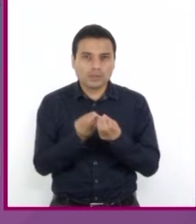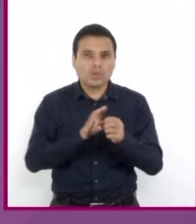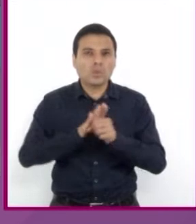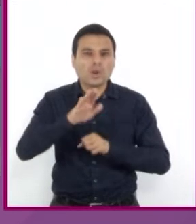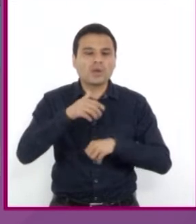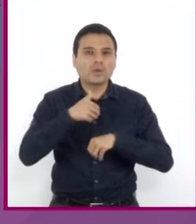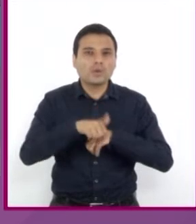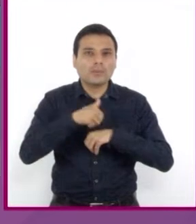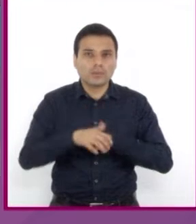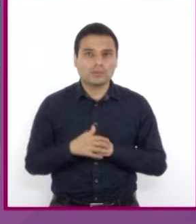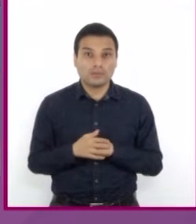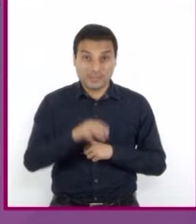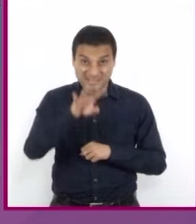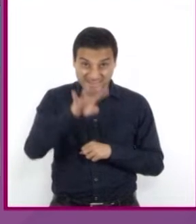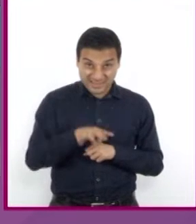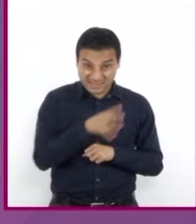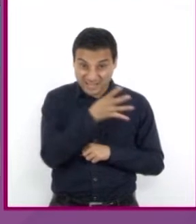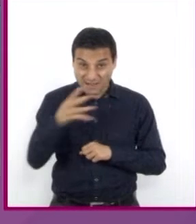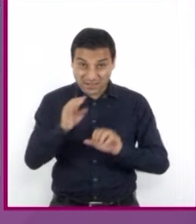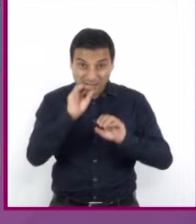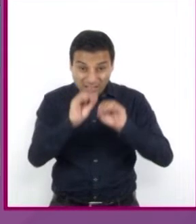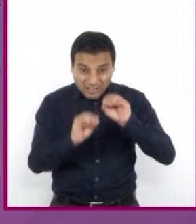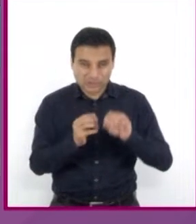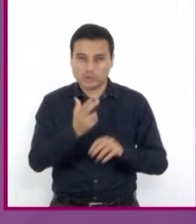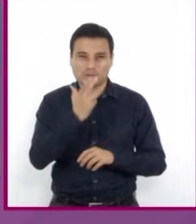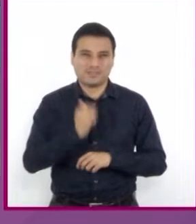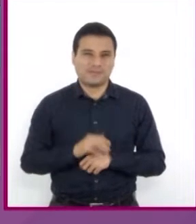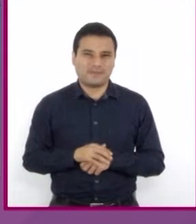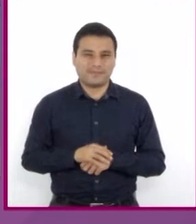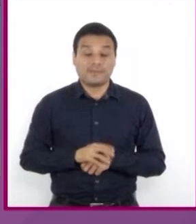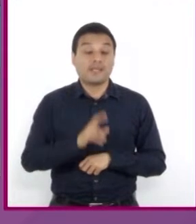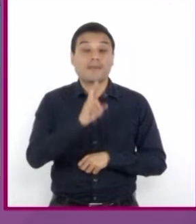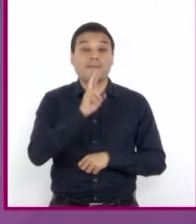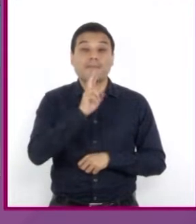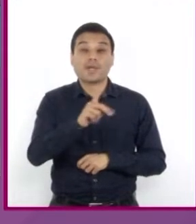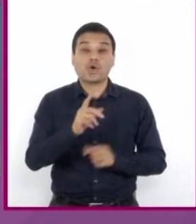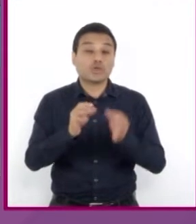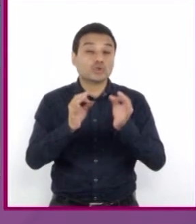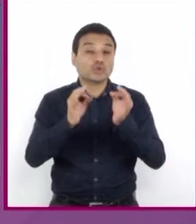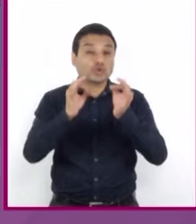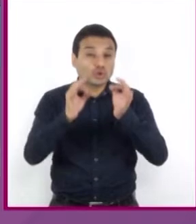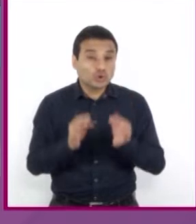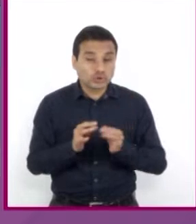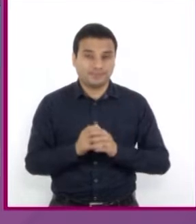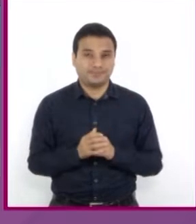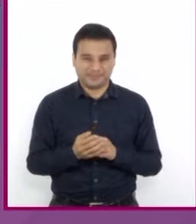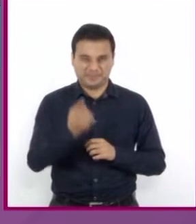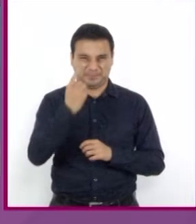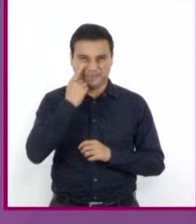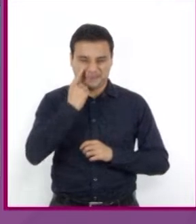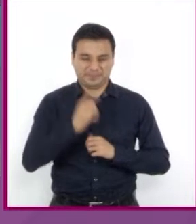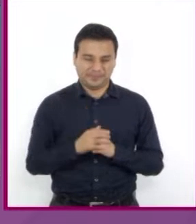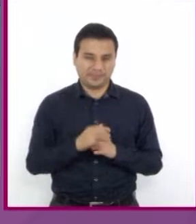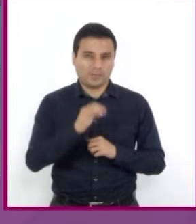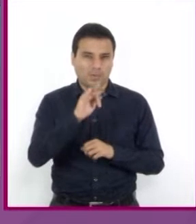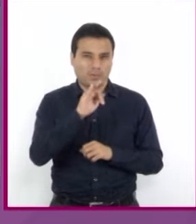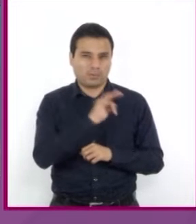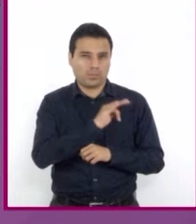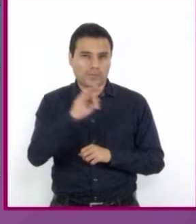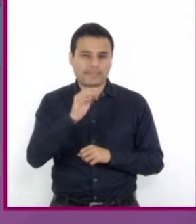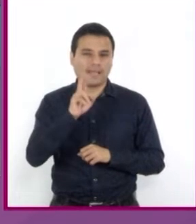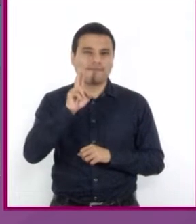datos sería poco práctico, ¿verdad? Por ello, nos vemos en la necesidad de generalizar, es decir, encontrar